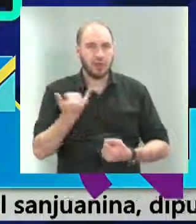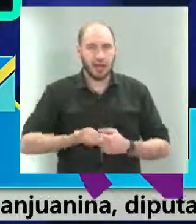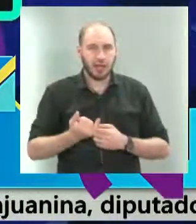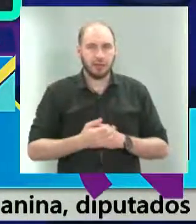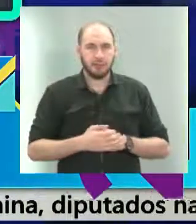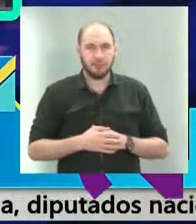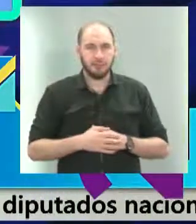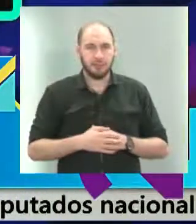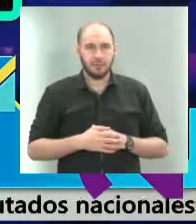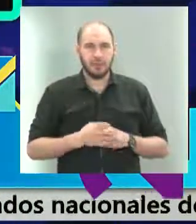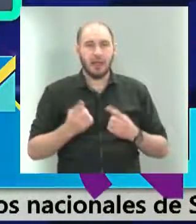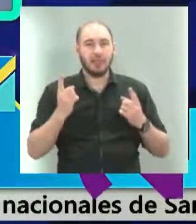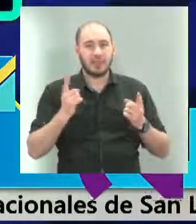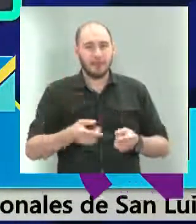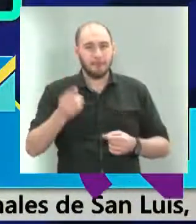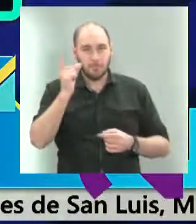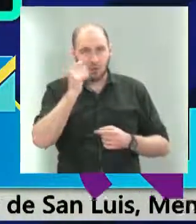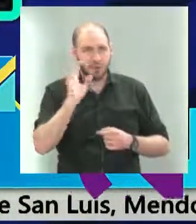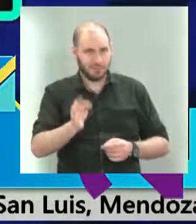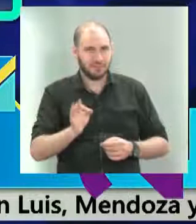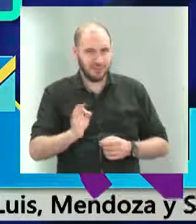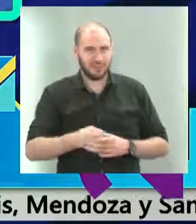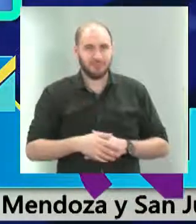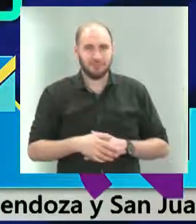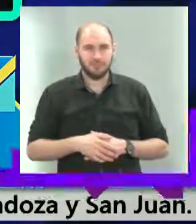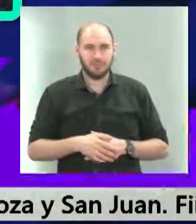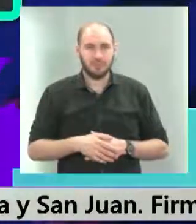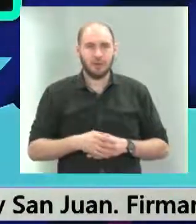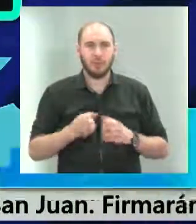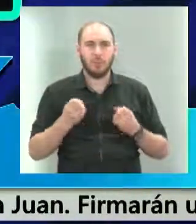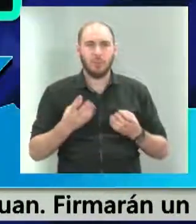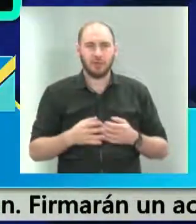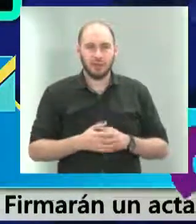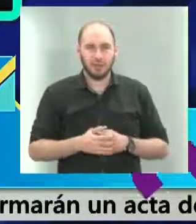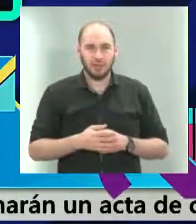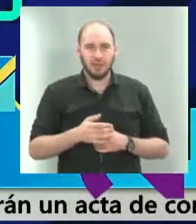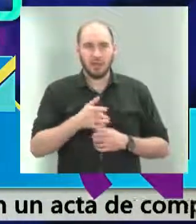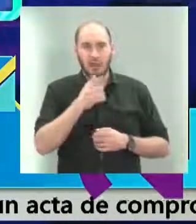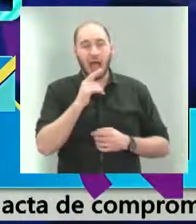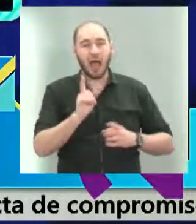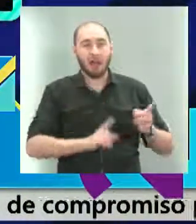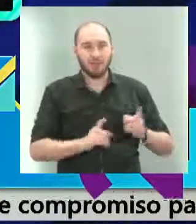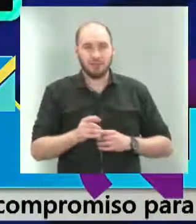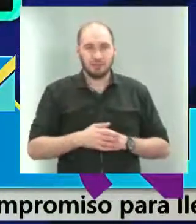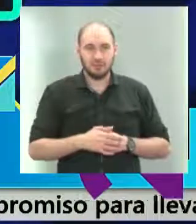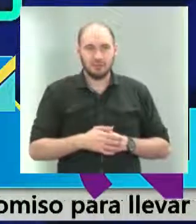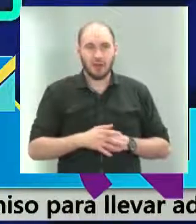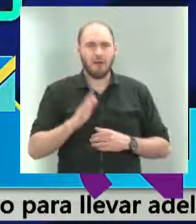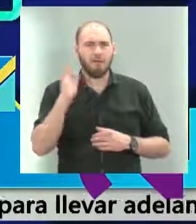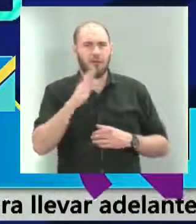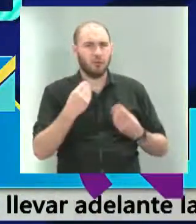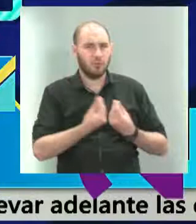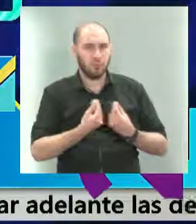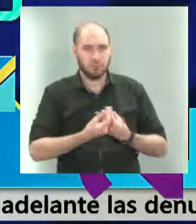donde hay poder, poder también político, hay que decirlo, porque sin esto ocasionalmente... Muchos barras